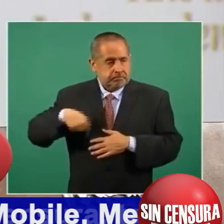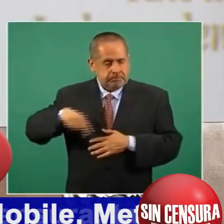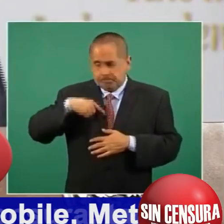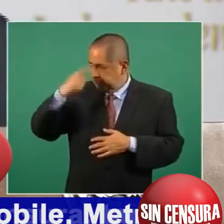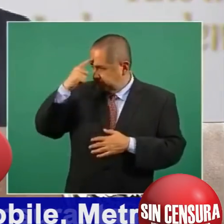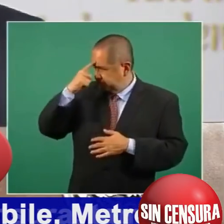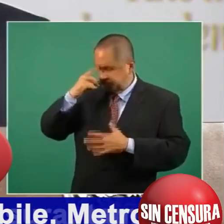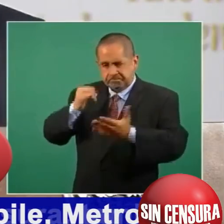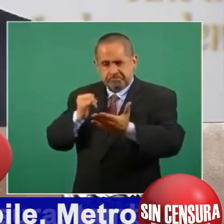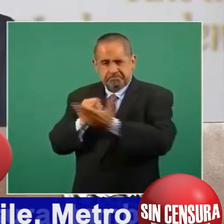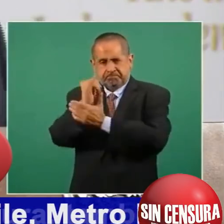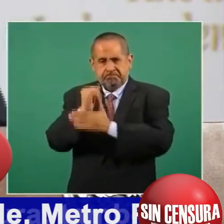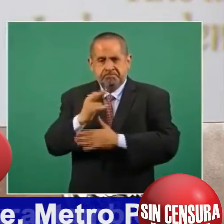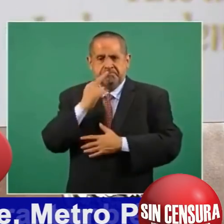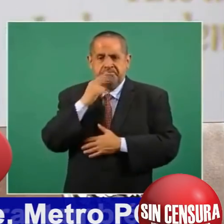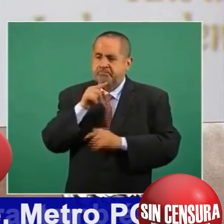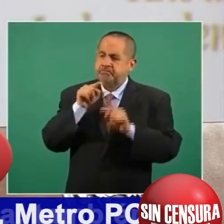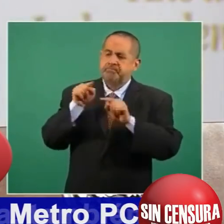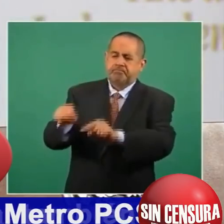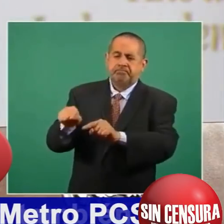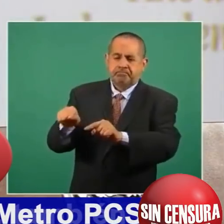decidimos